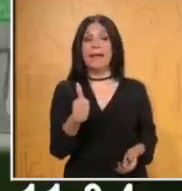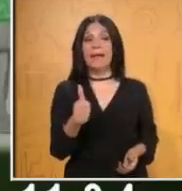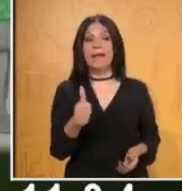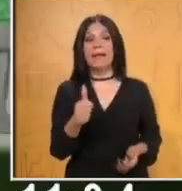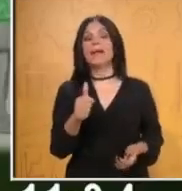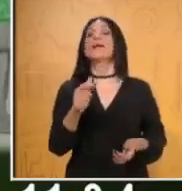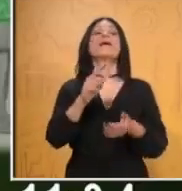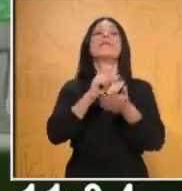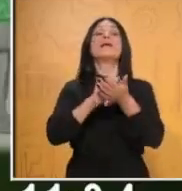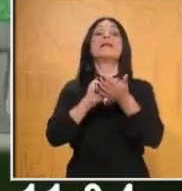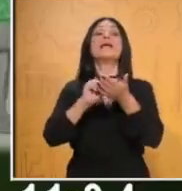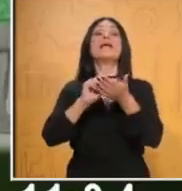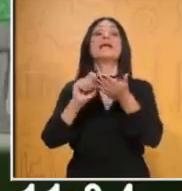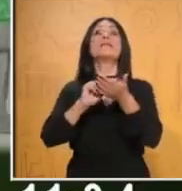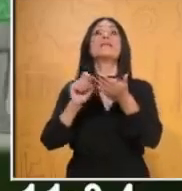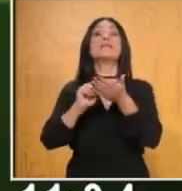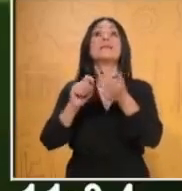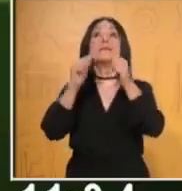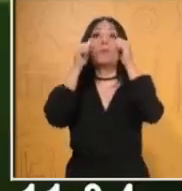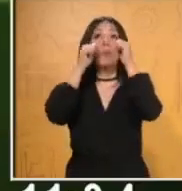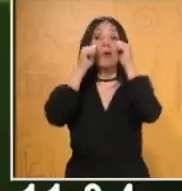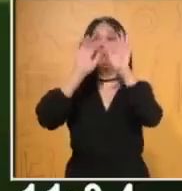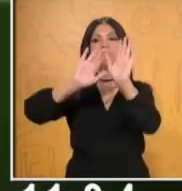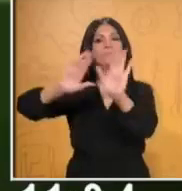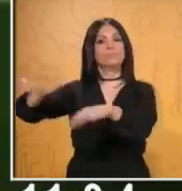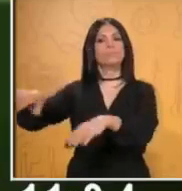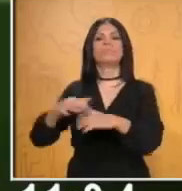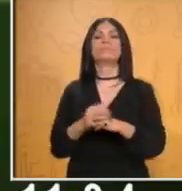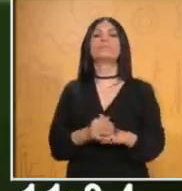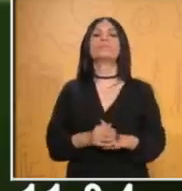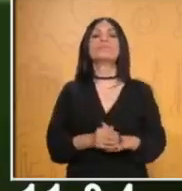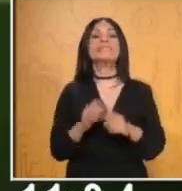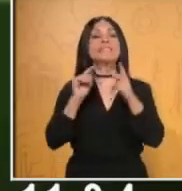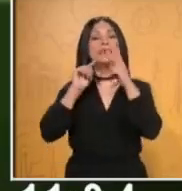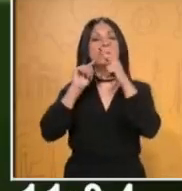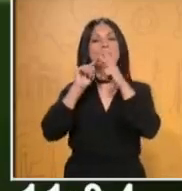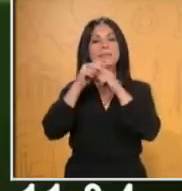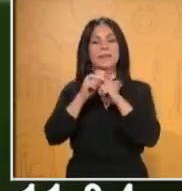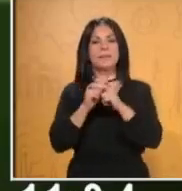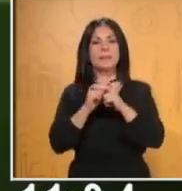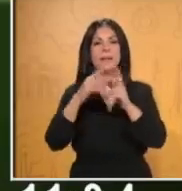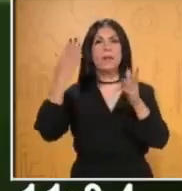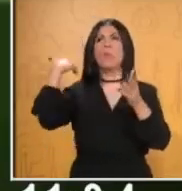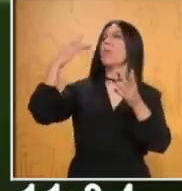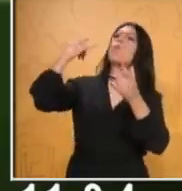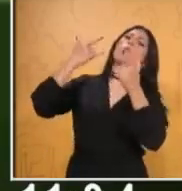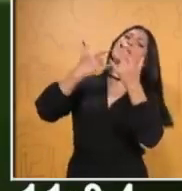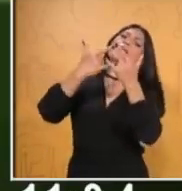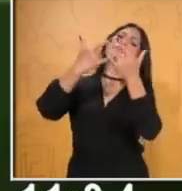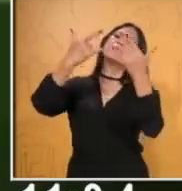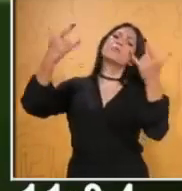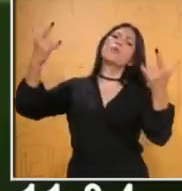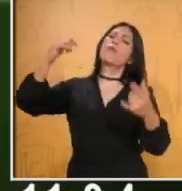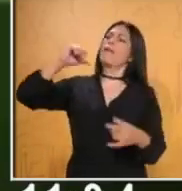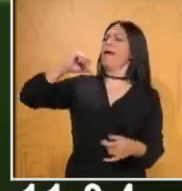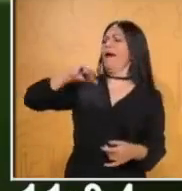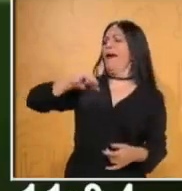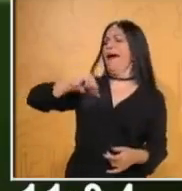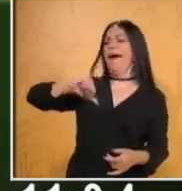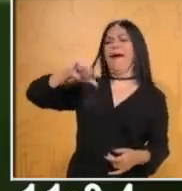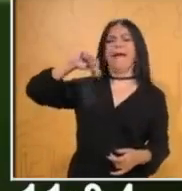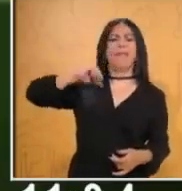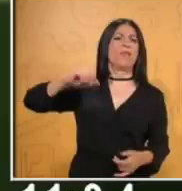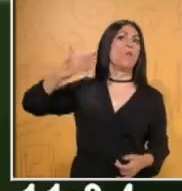va a ser al final de la historia. Vamos a comenzar. Cuentan que en un tiempo muy